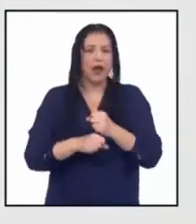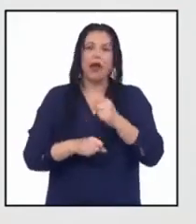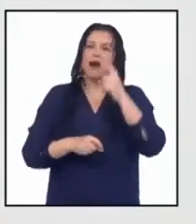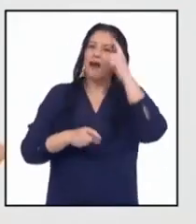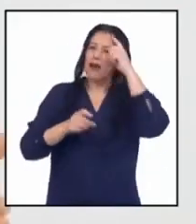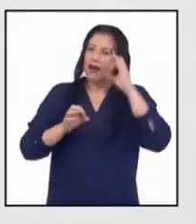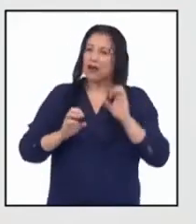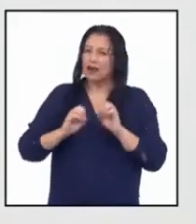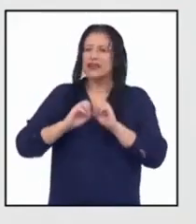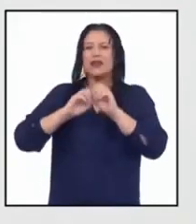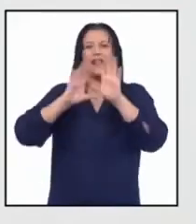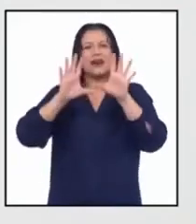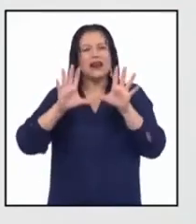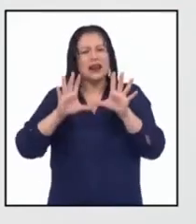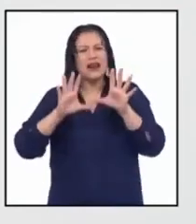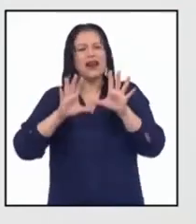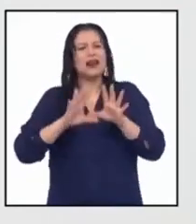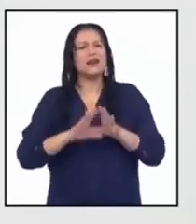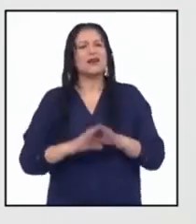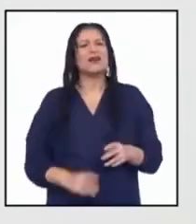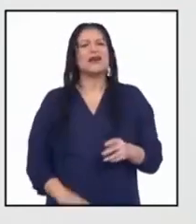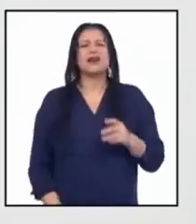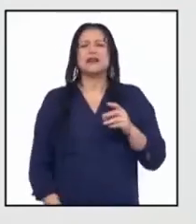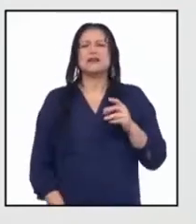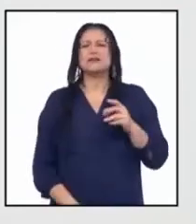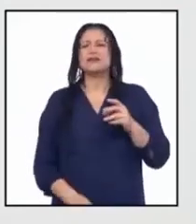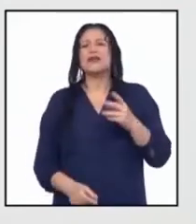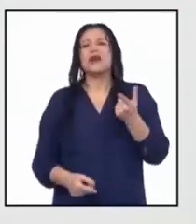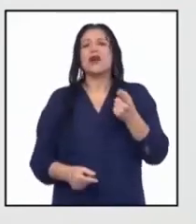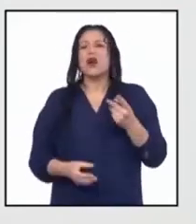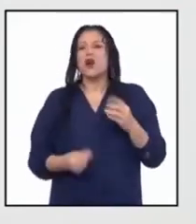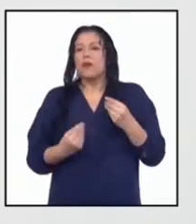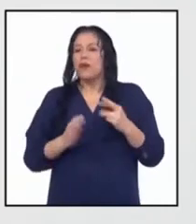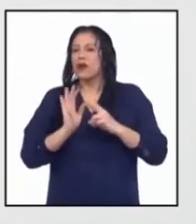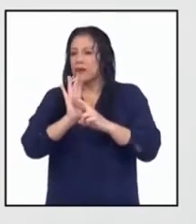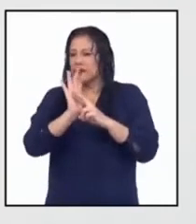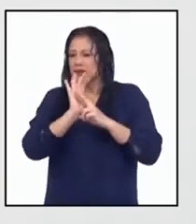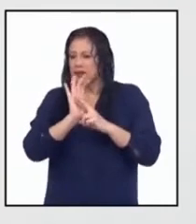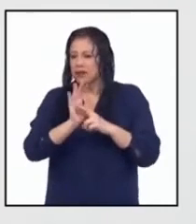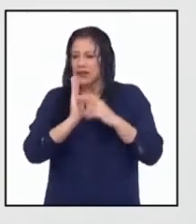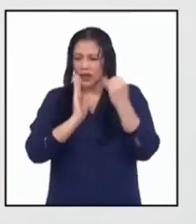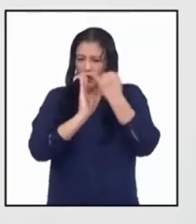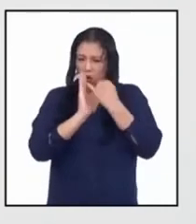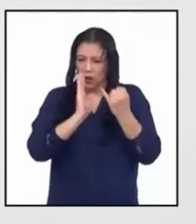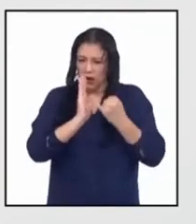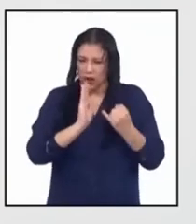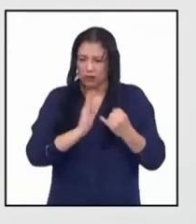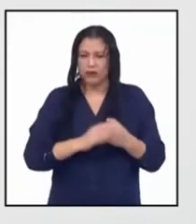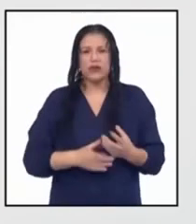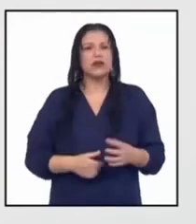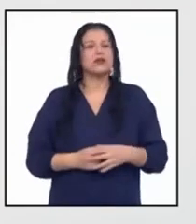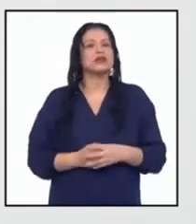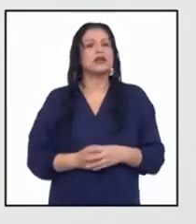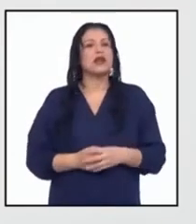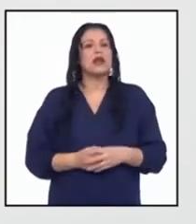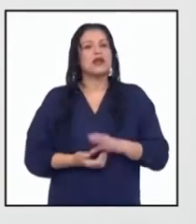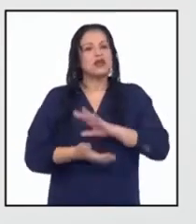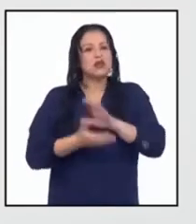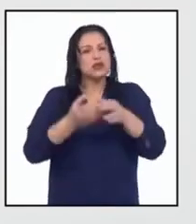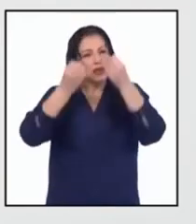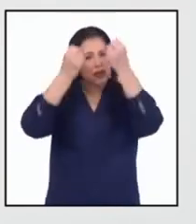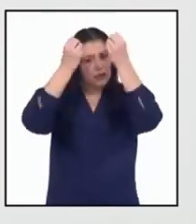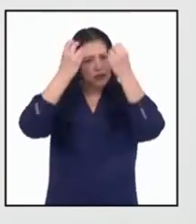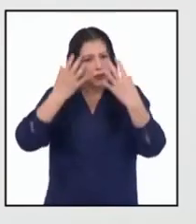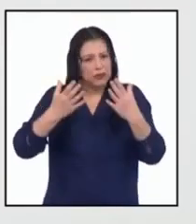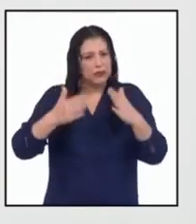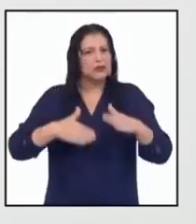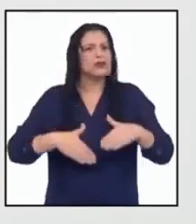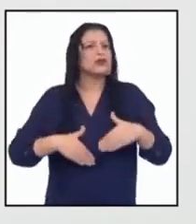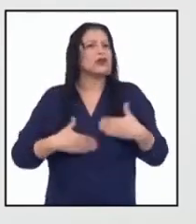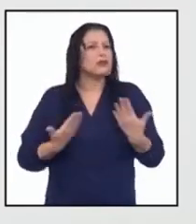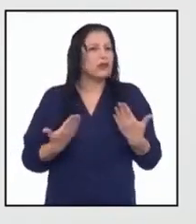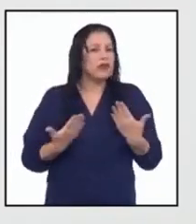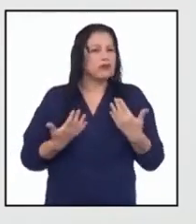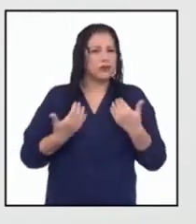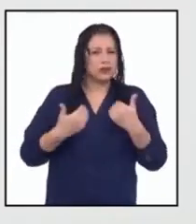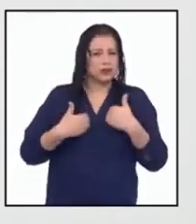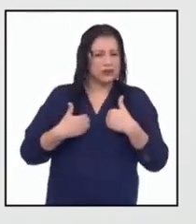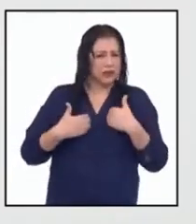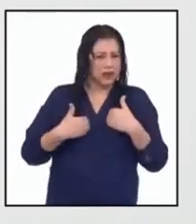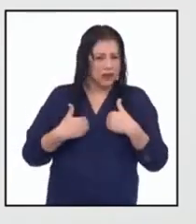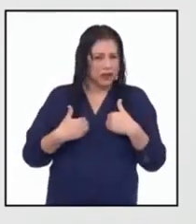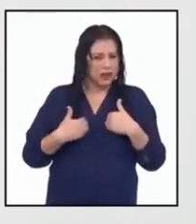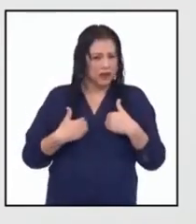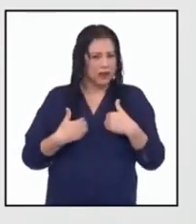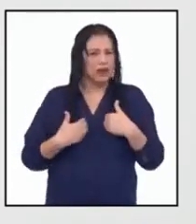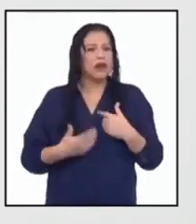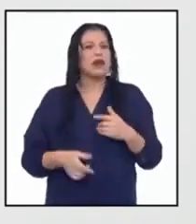quedado clarísimo cómo representar con gráficos estadísticos los datos que podemos obtener, ya